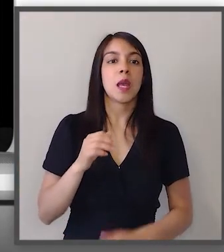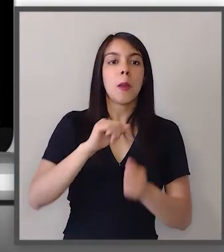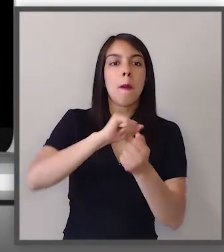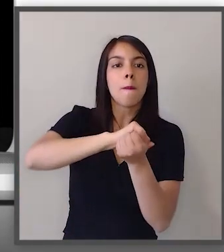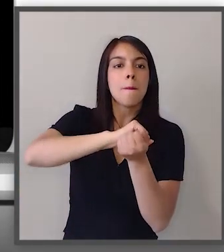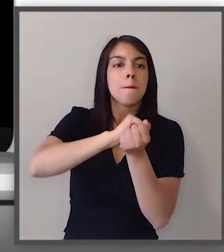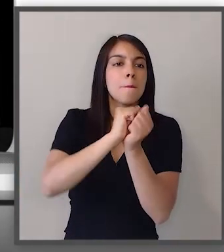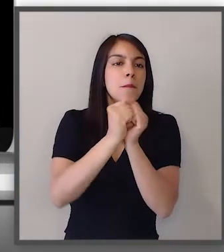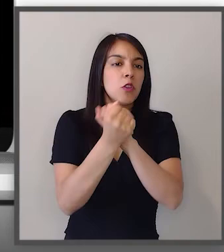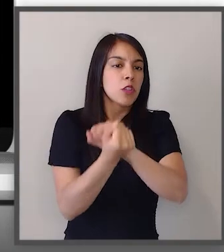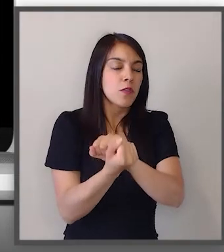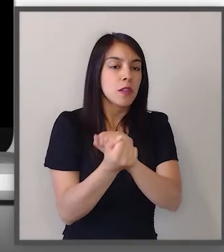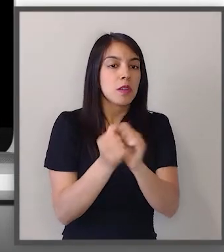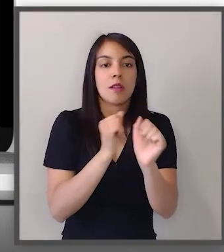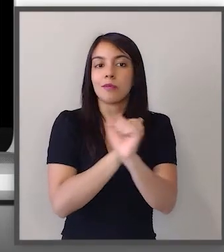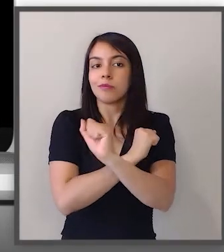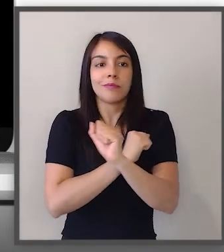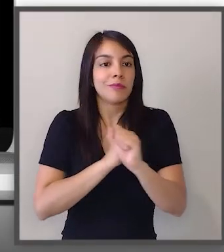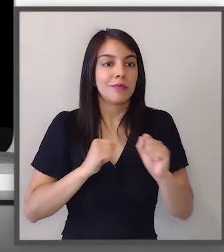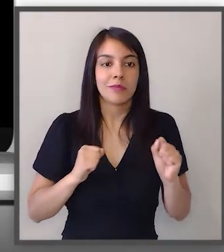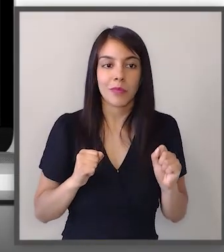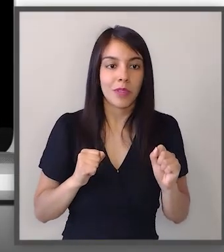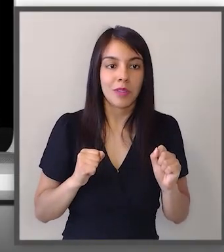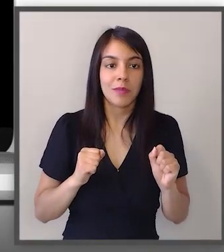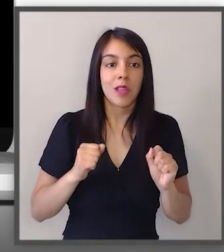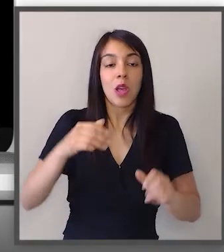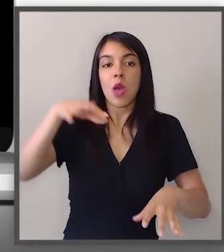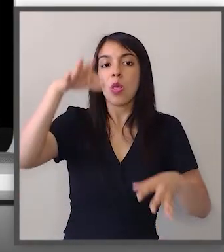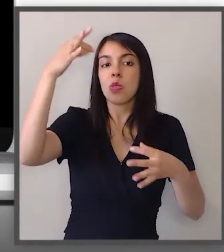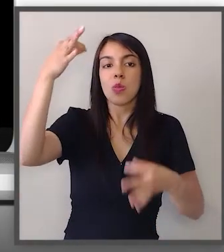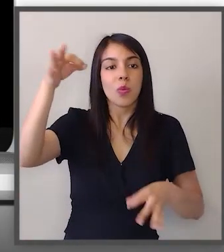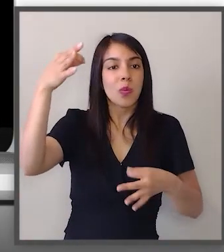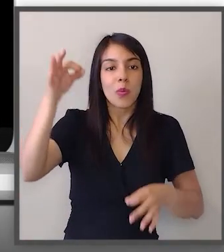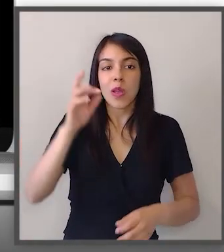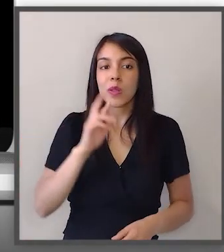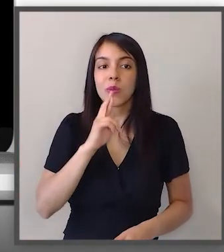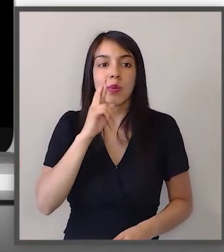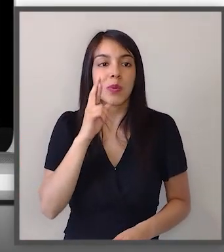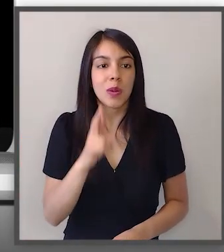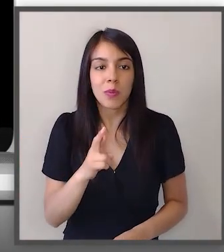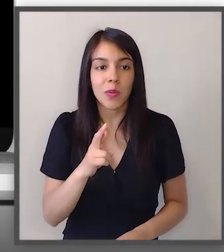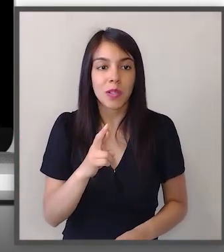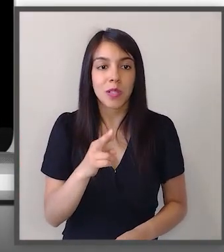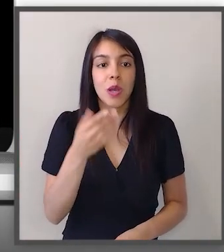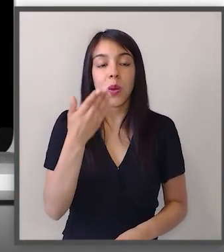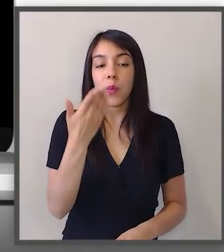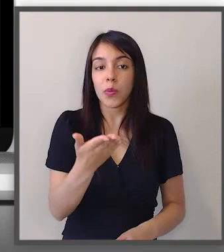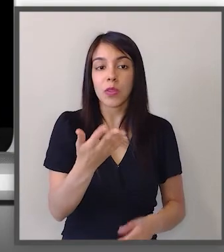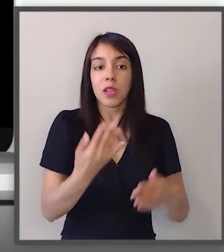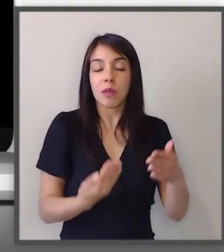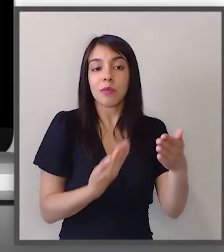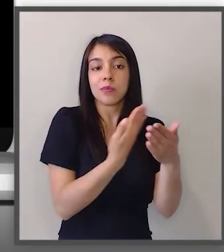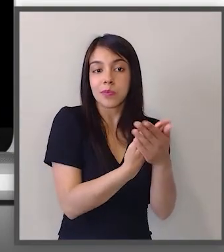Importante: no se podrán modificar los documentos ni las respuestas después de haber realizado la postulación.